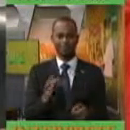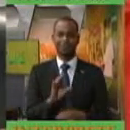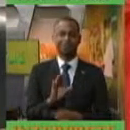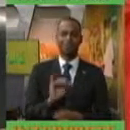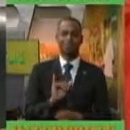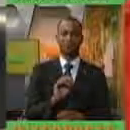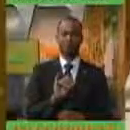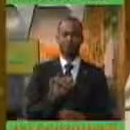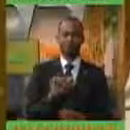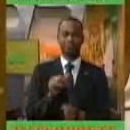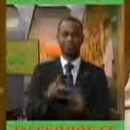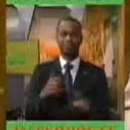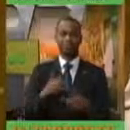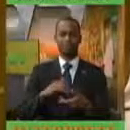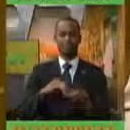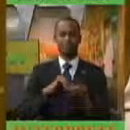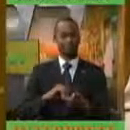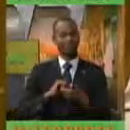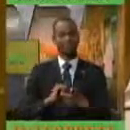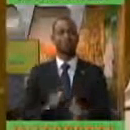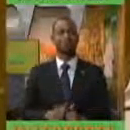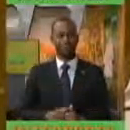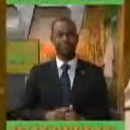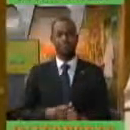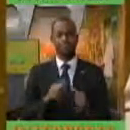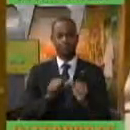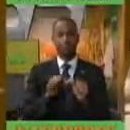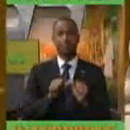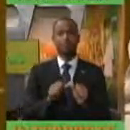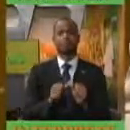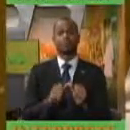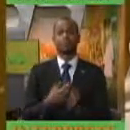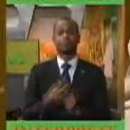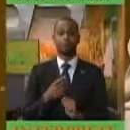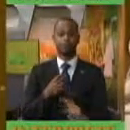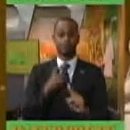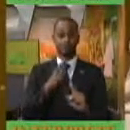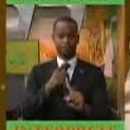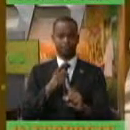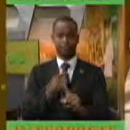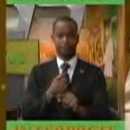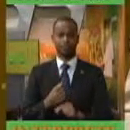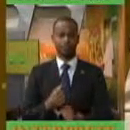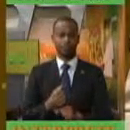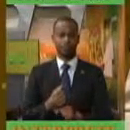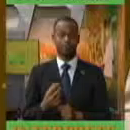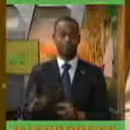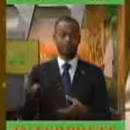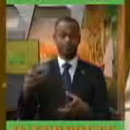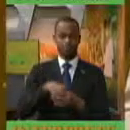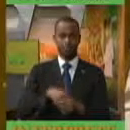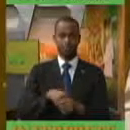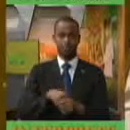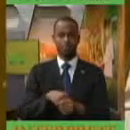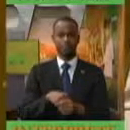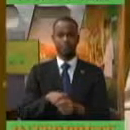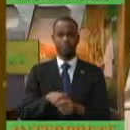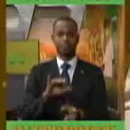del CONADIS. Así que quédese ahí para que ahora participe con